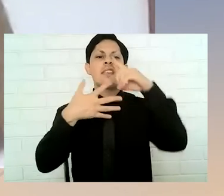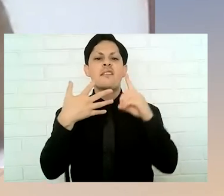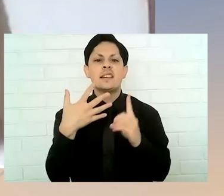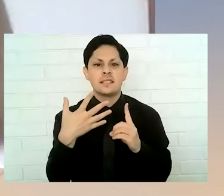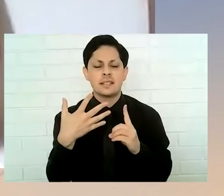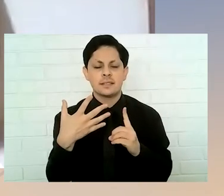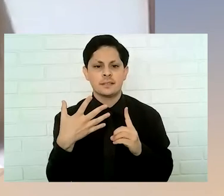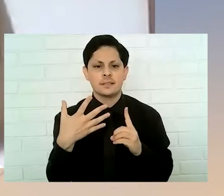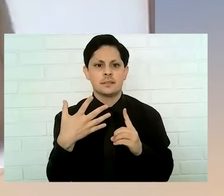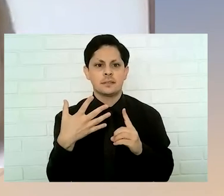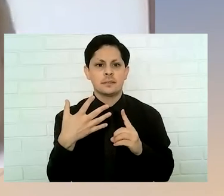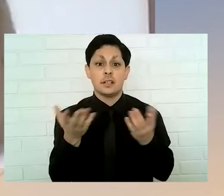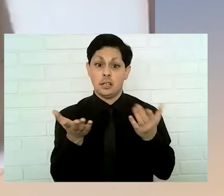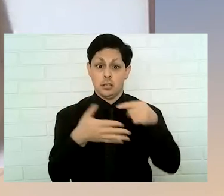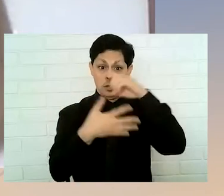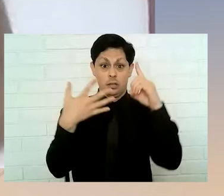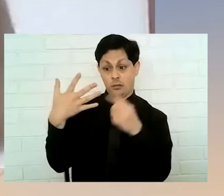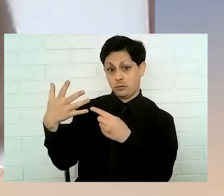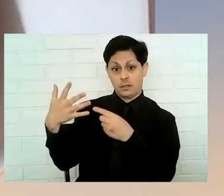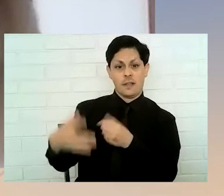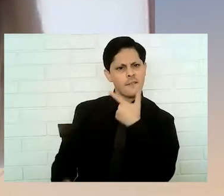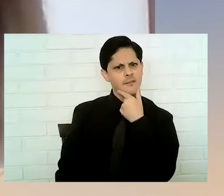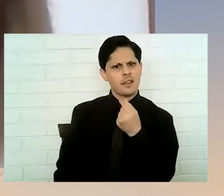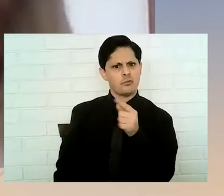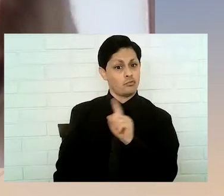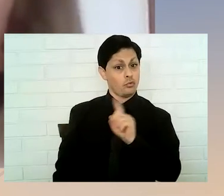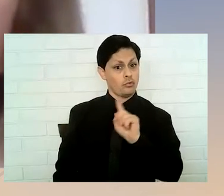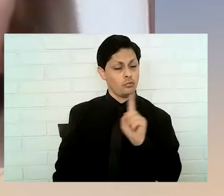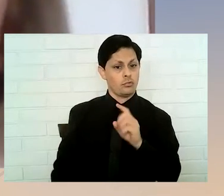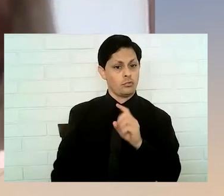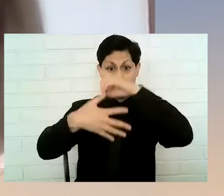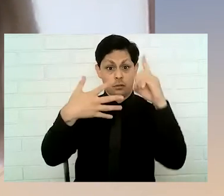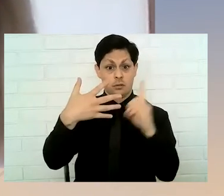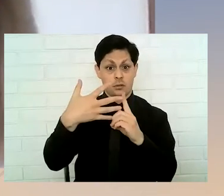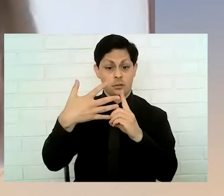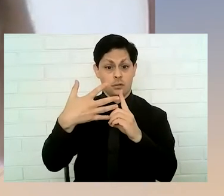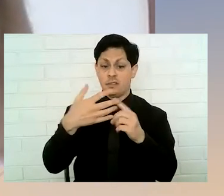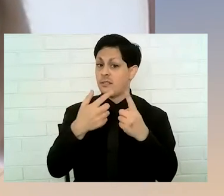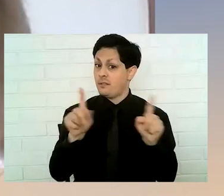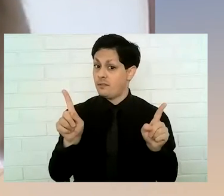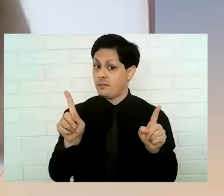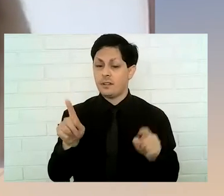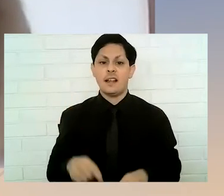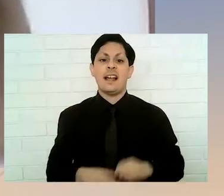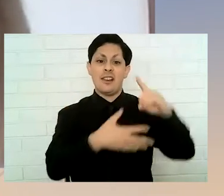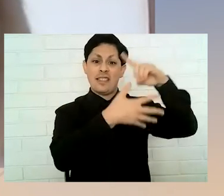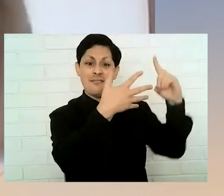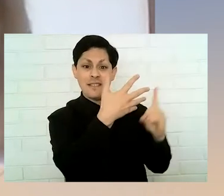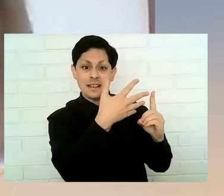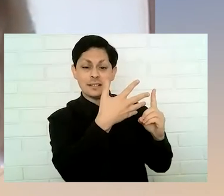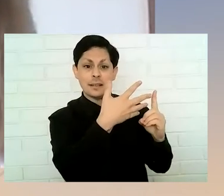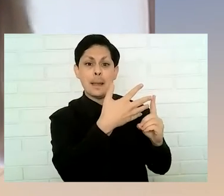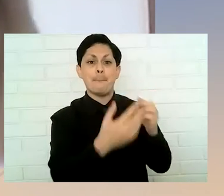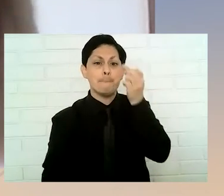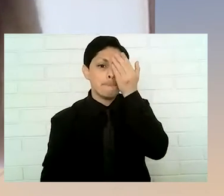Si esto que parece tan simple, no lo es, porque nuestra concepción de que lo diverso es algo peor que